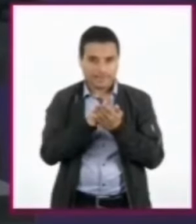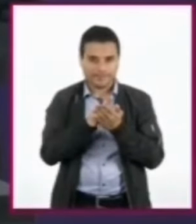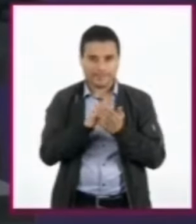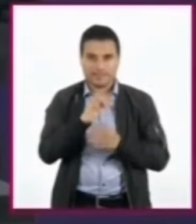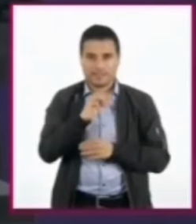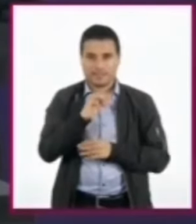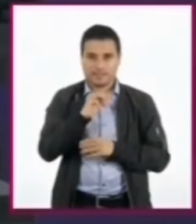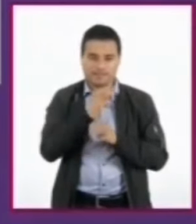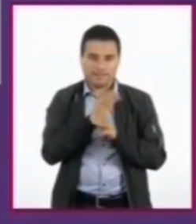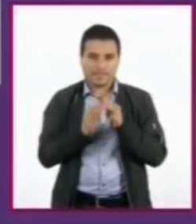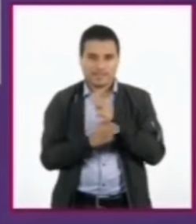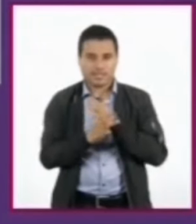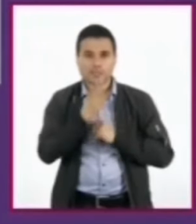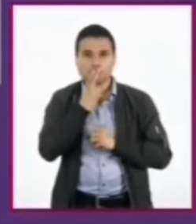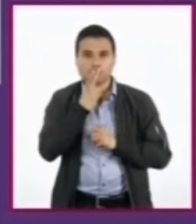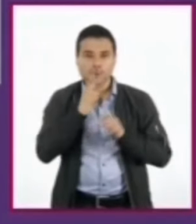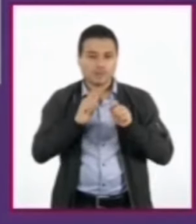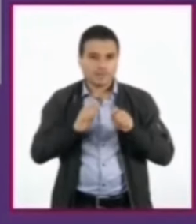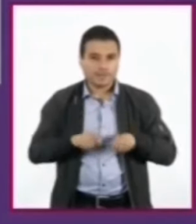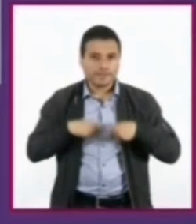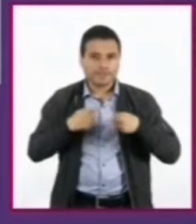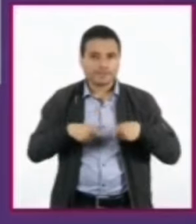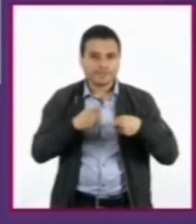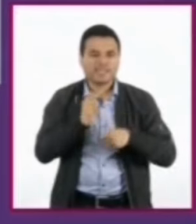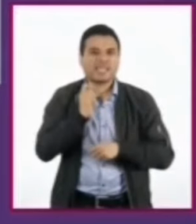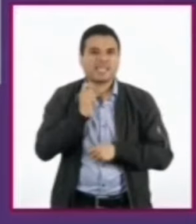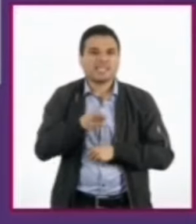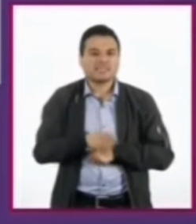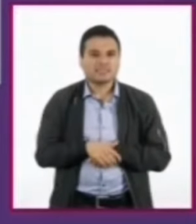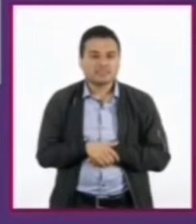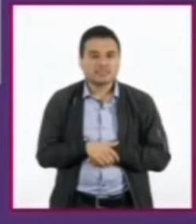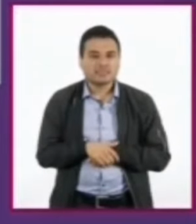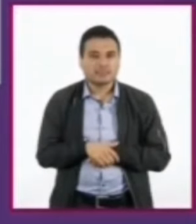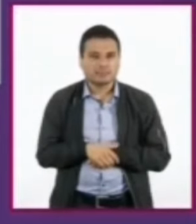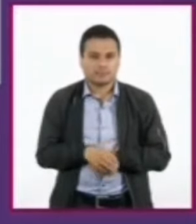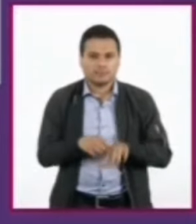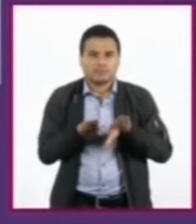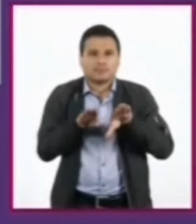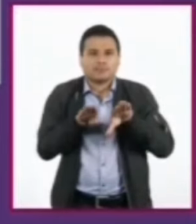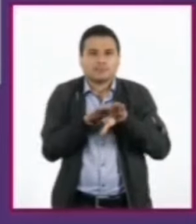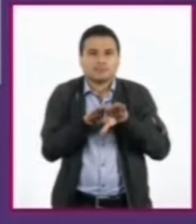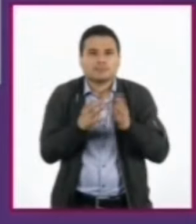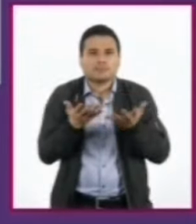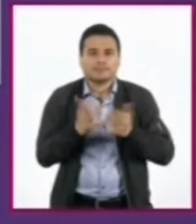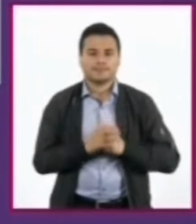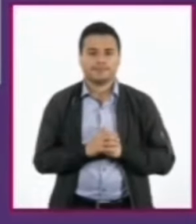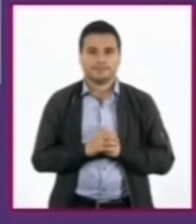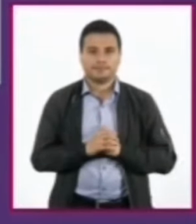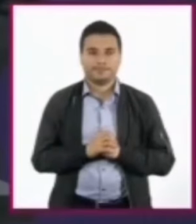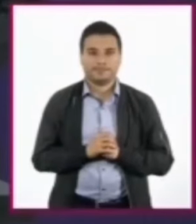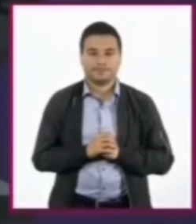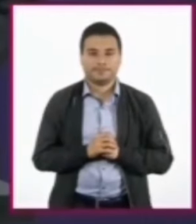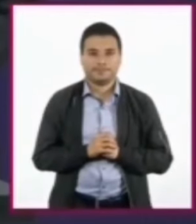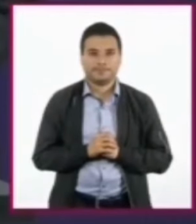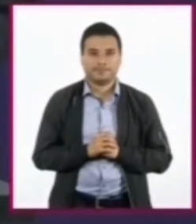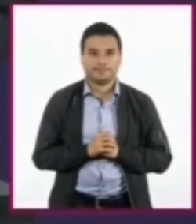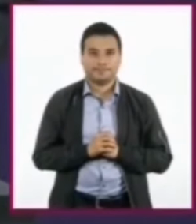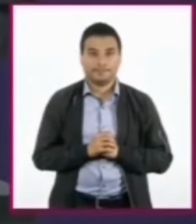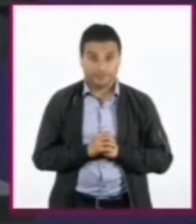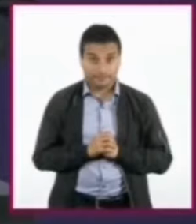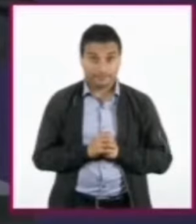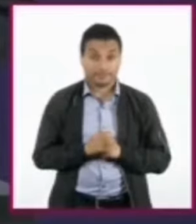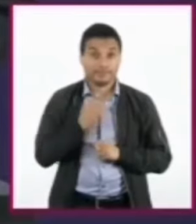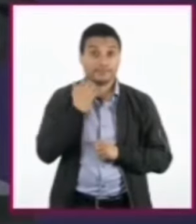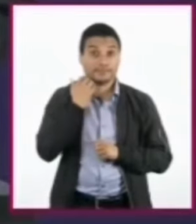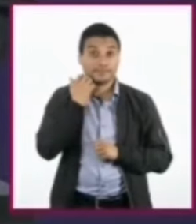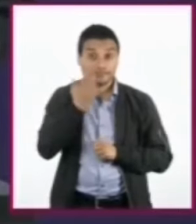de la materia. ¿En qué condiciones se aplica la ley de la conservación de la materia? Si quieren repetir la